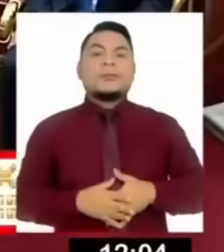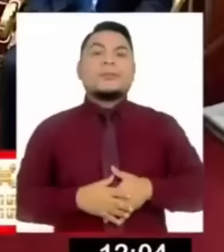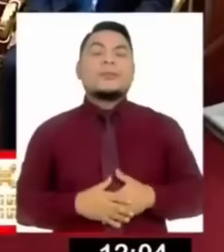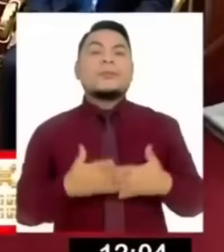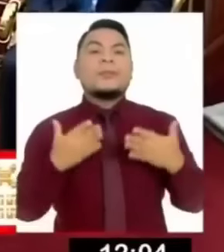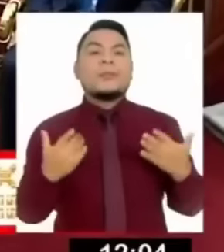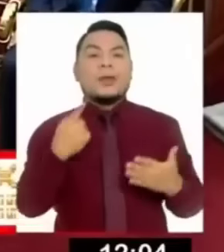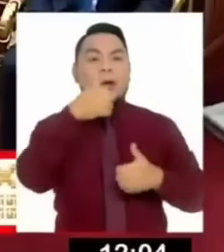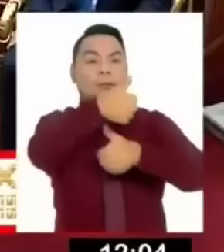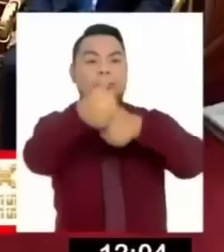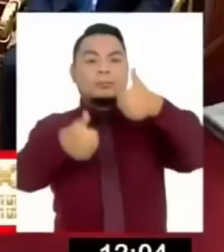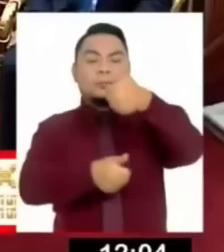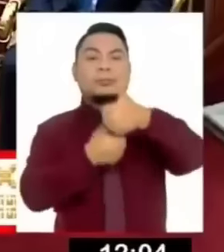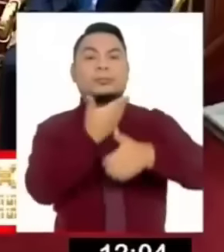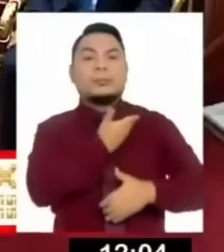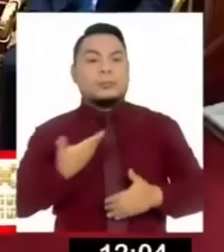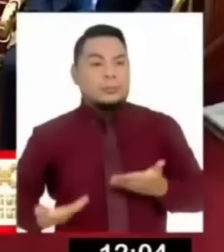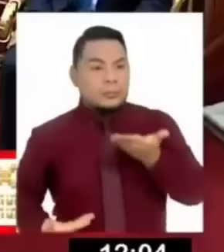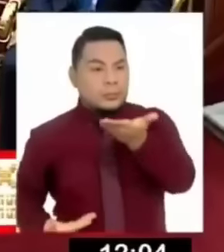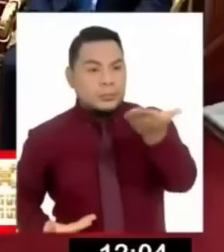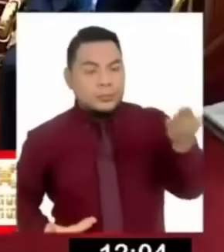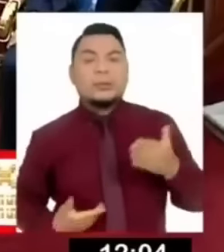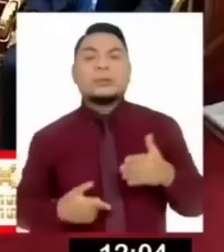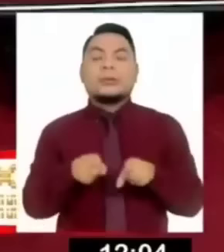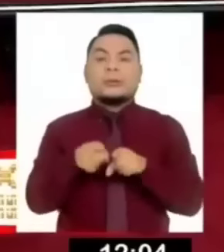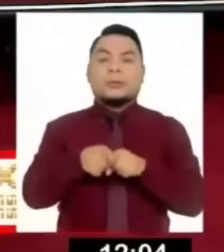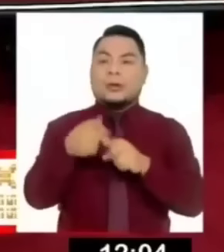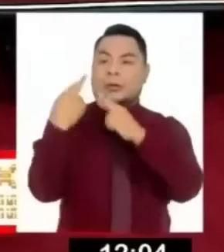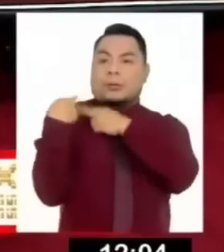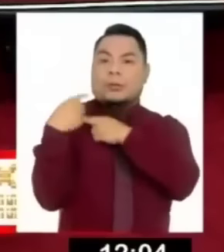señores vicepresidentes, señores cancilleres,